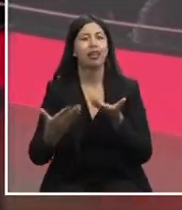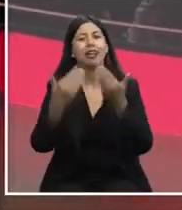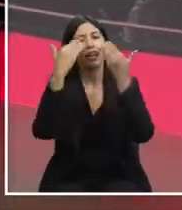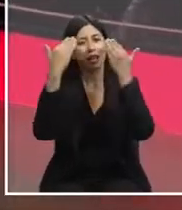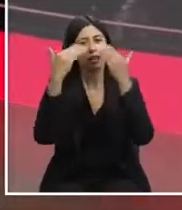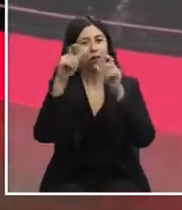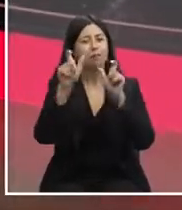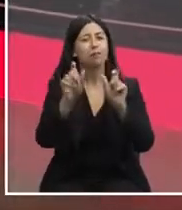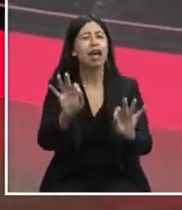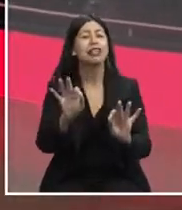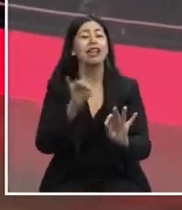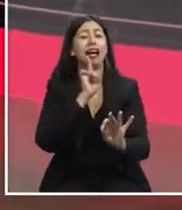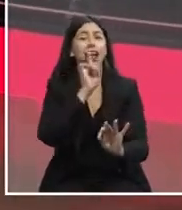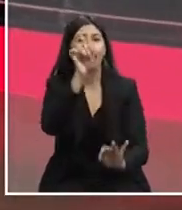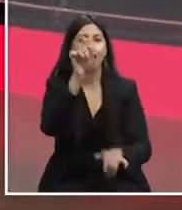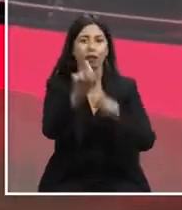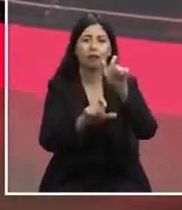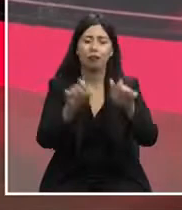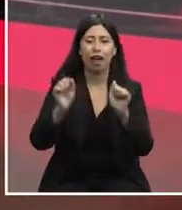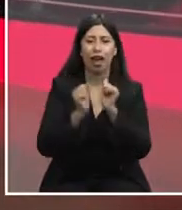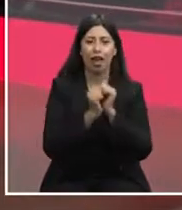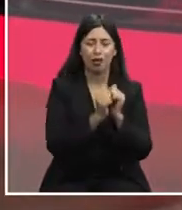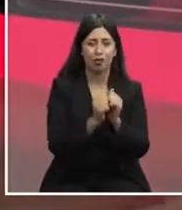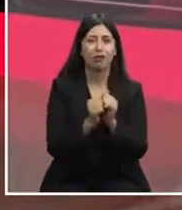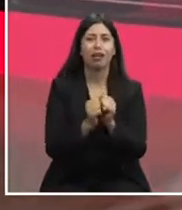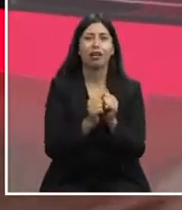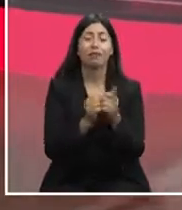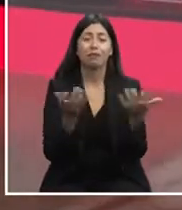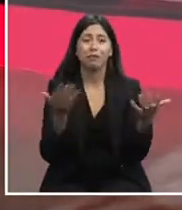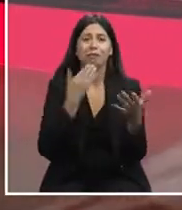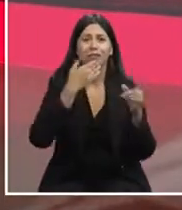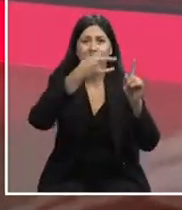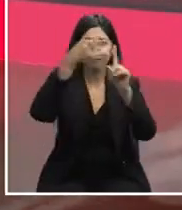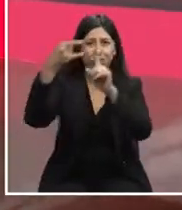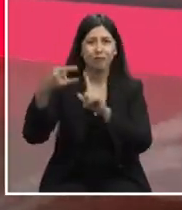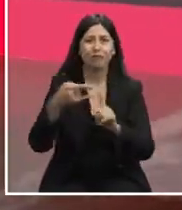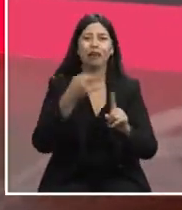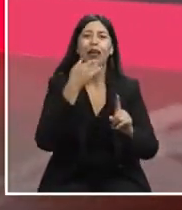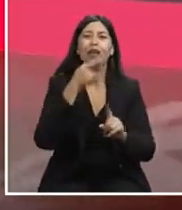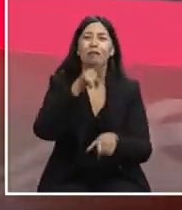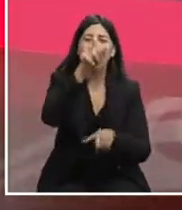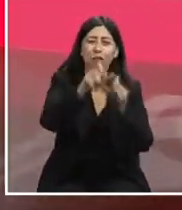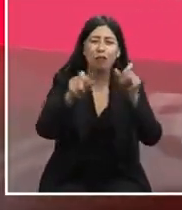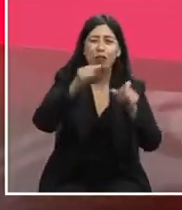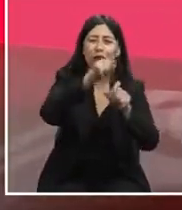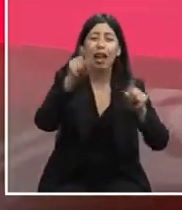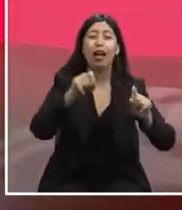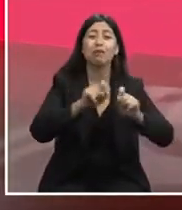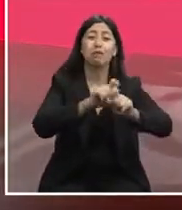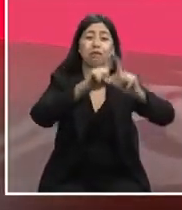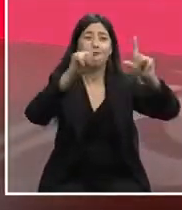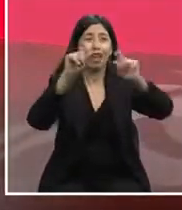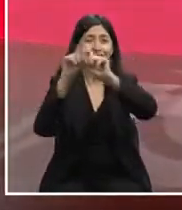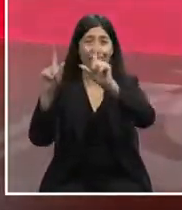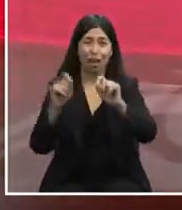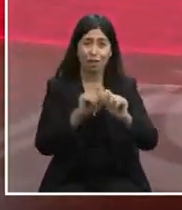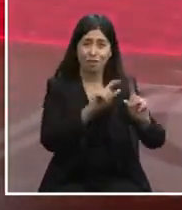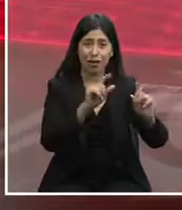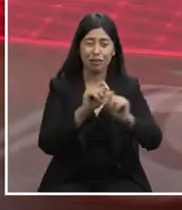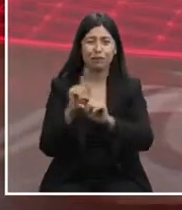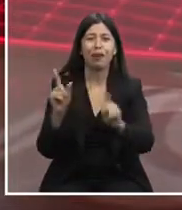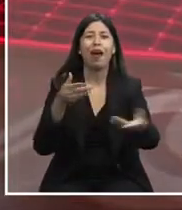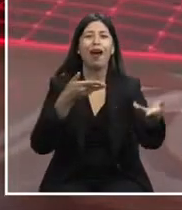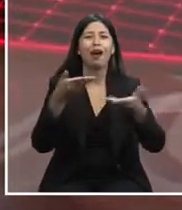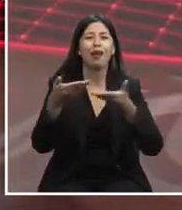que nos acompañan a través de nuestro Zoom. Les pedimos también quienes quieran prender sus cámaras para que podamos verlos y compartir también estas ideas